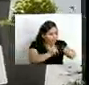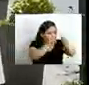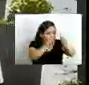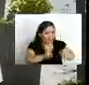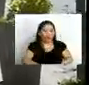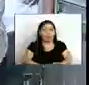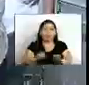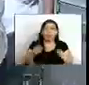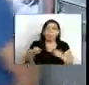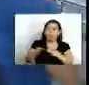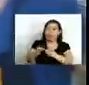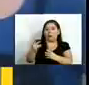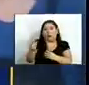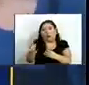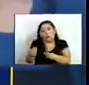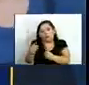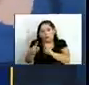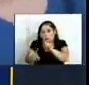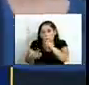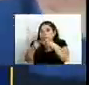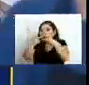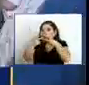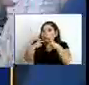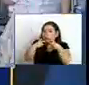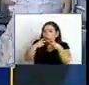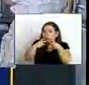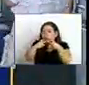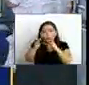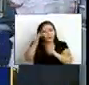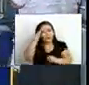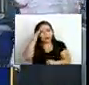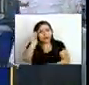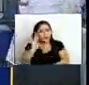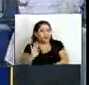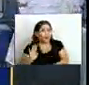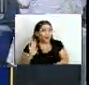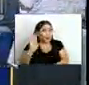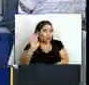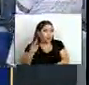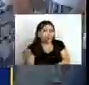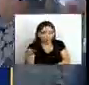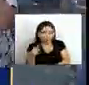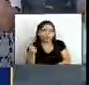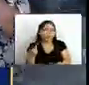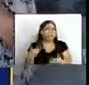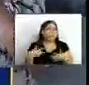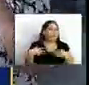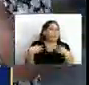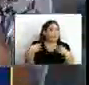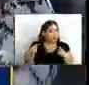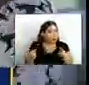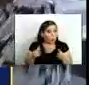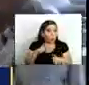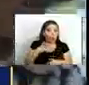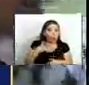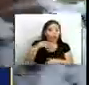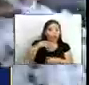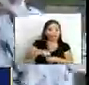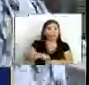Entre menos pruebas hagan, nunca se va a saber que lo tuvo esa persona, si es